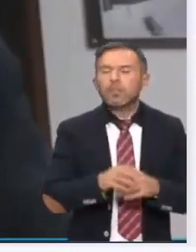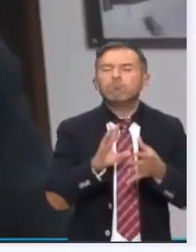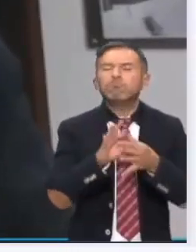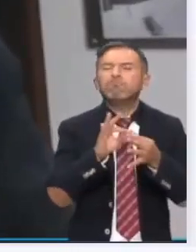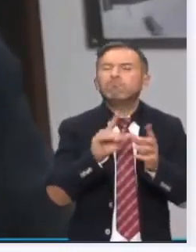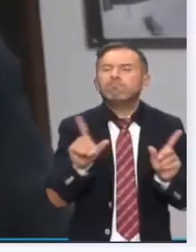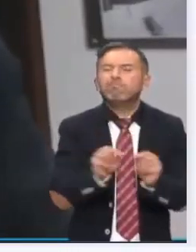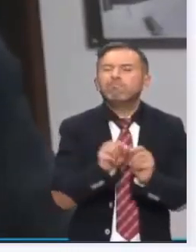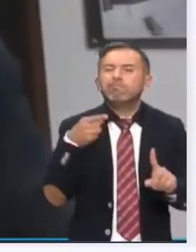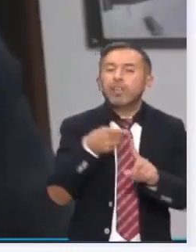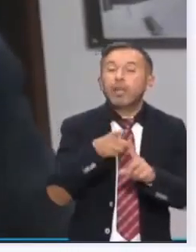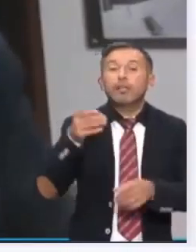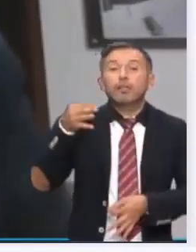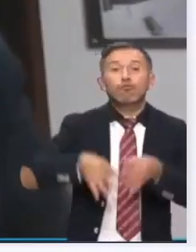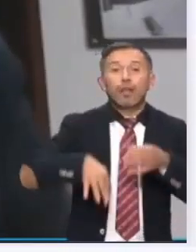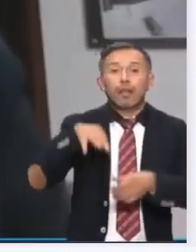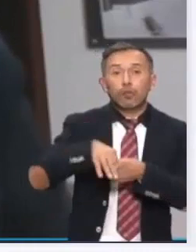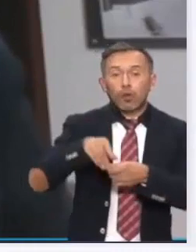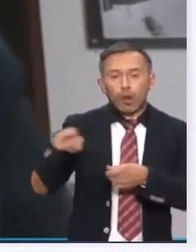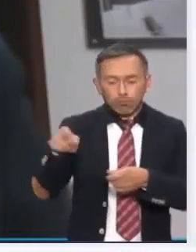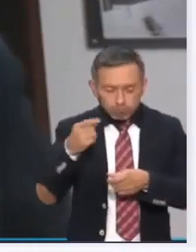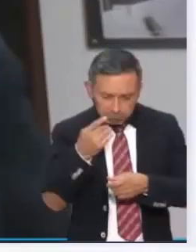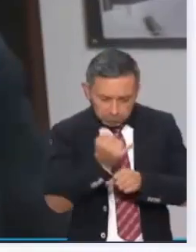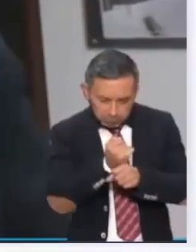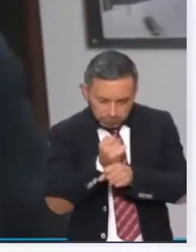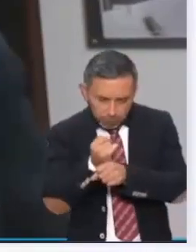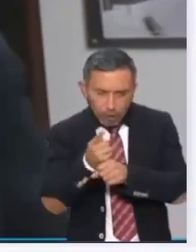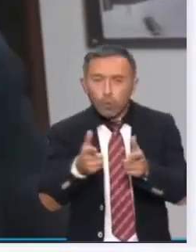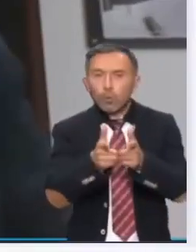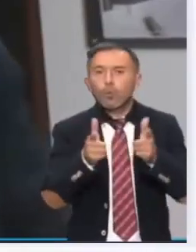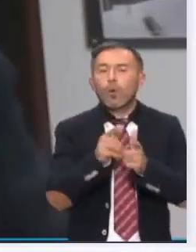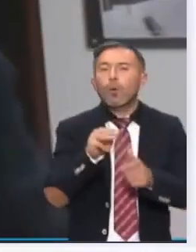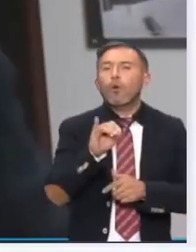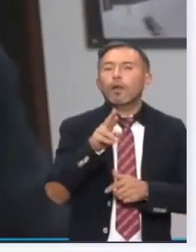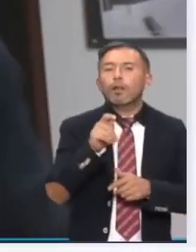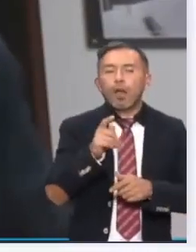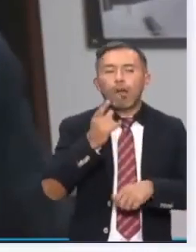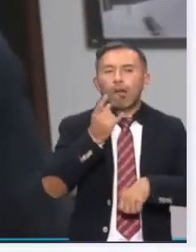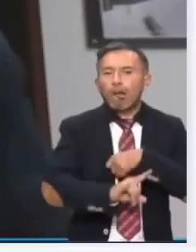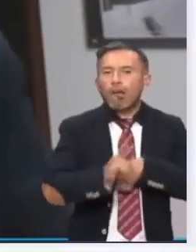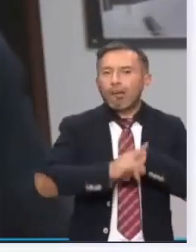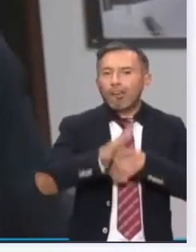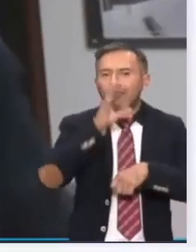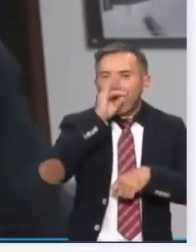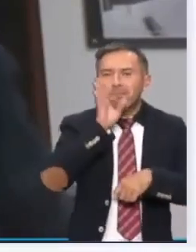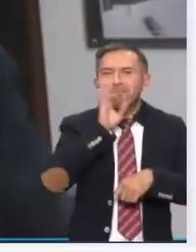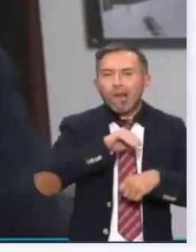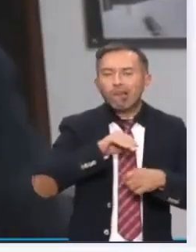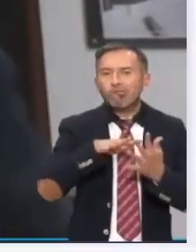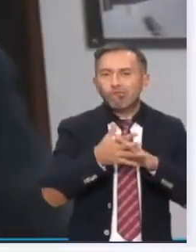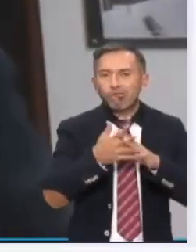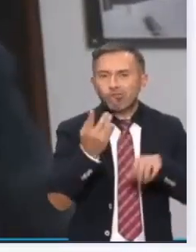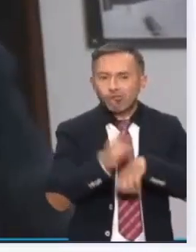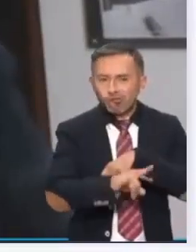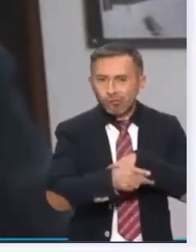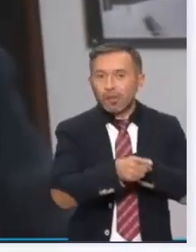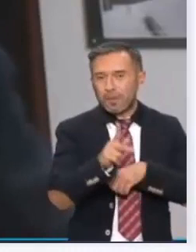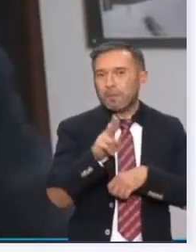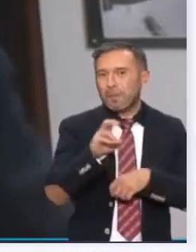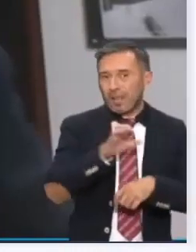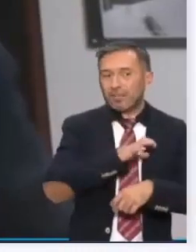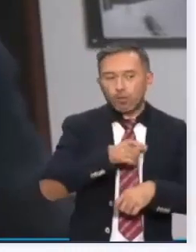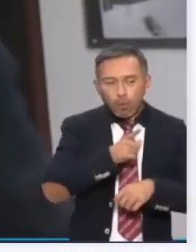prevé que la presidencia del ine sea trianual y rotatoria monreal ávila plantea eliminar a las senadurías selectas